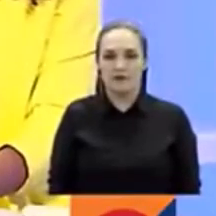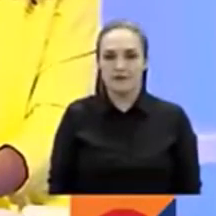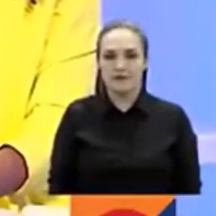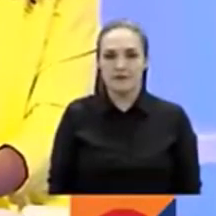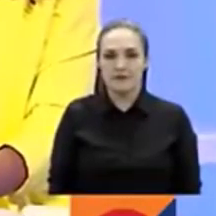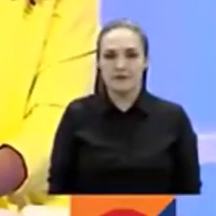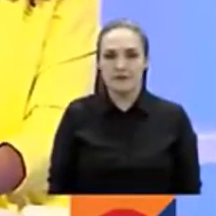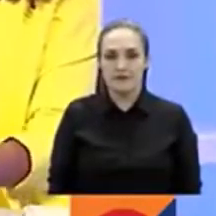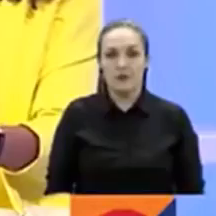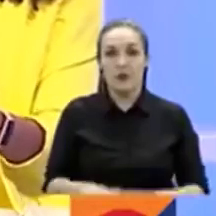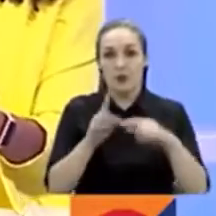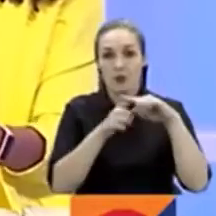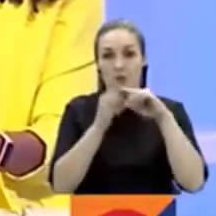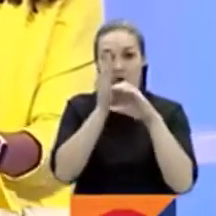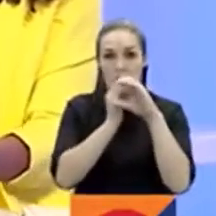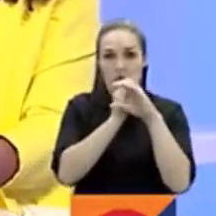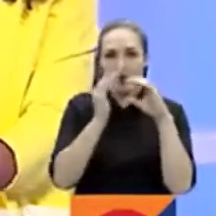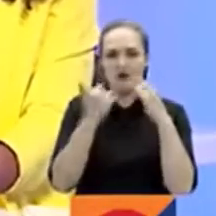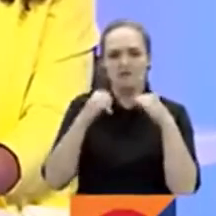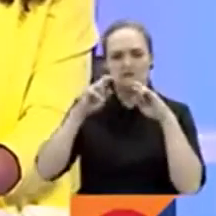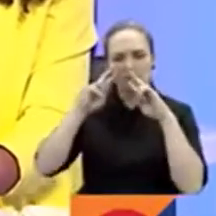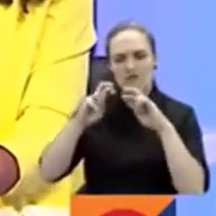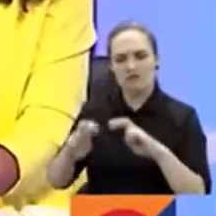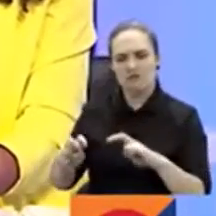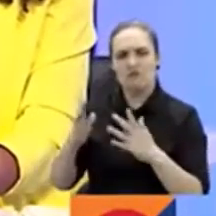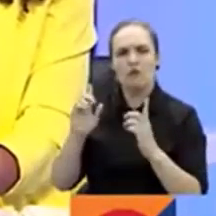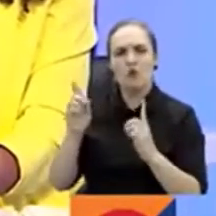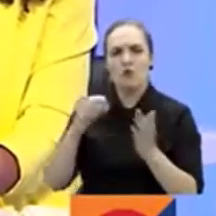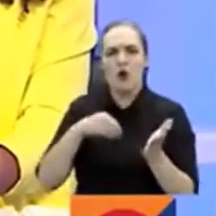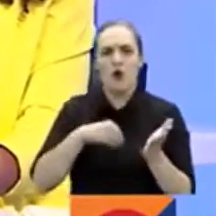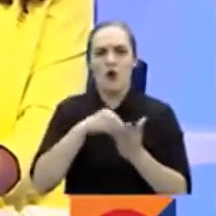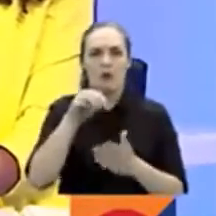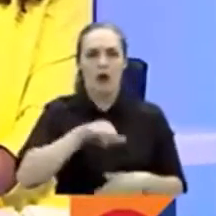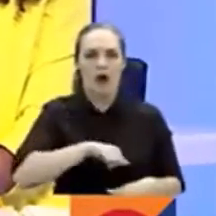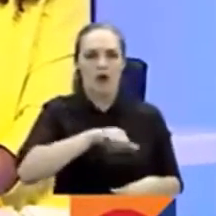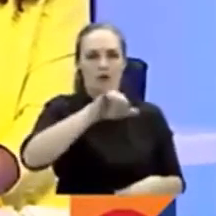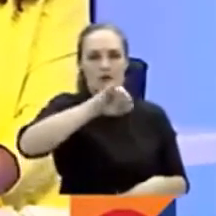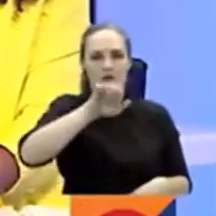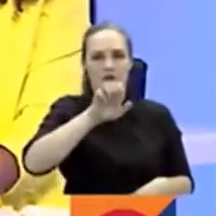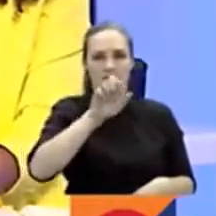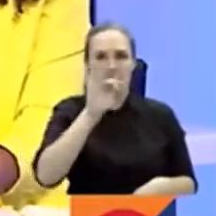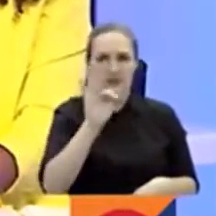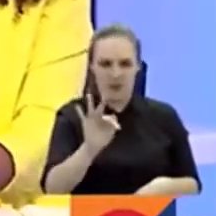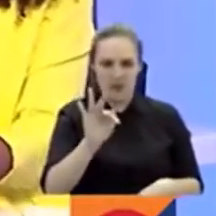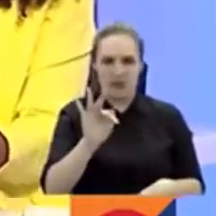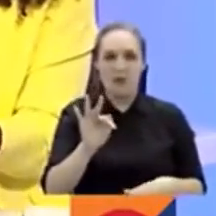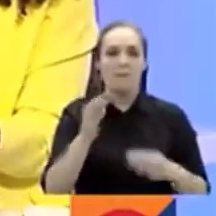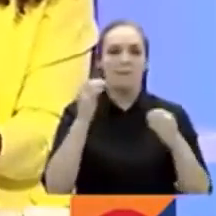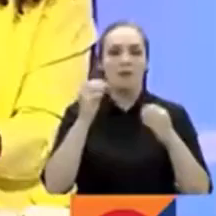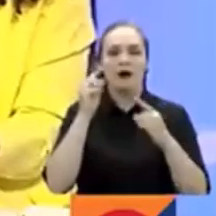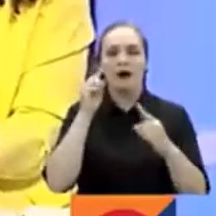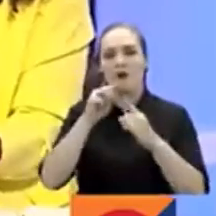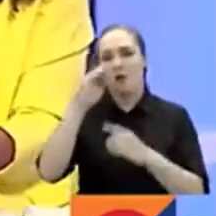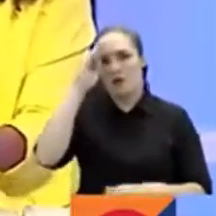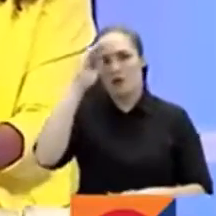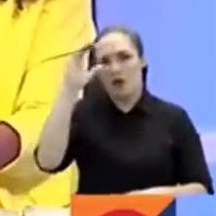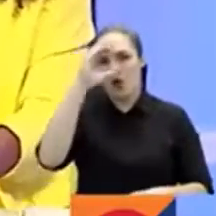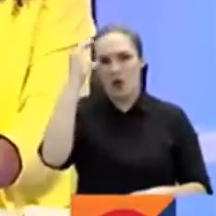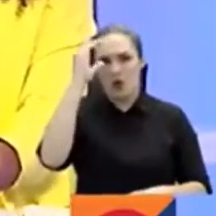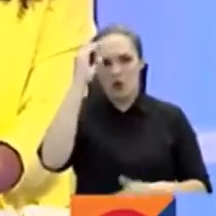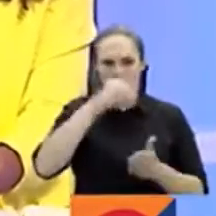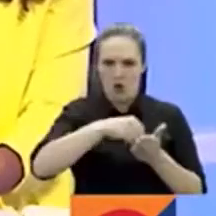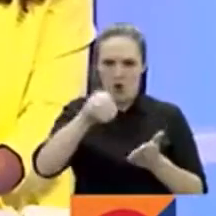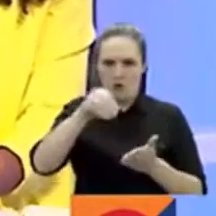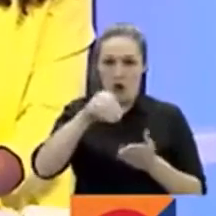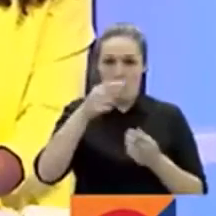La Procuraduría inició una indagación preliminar por la compra del avión ejecutivo tipo jet marca Embraer Legacy 600 para la Policía Nacional, cuyo